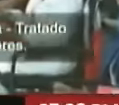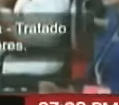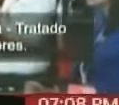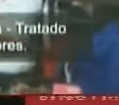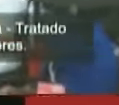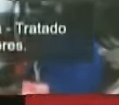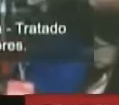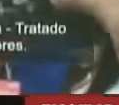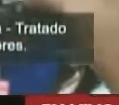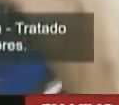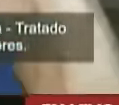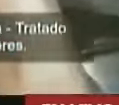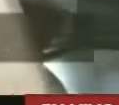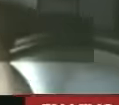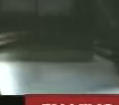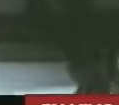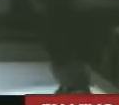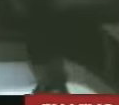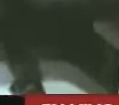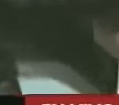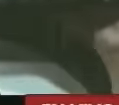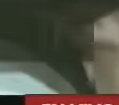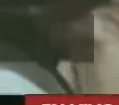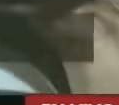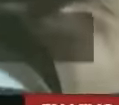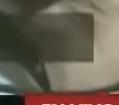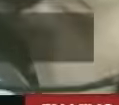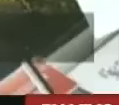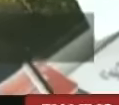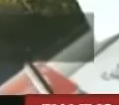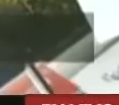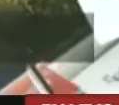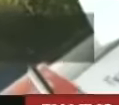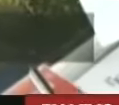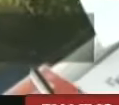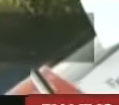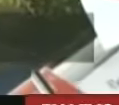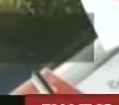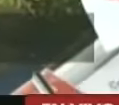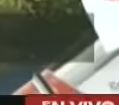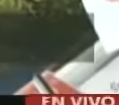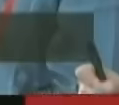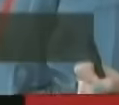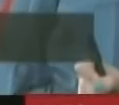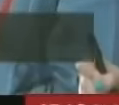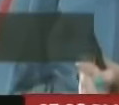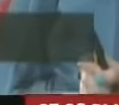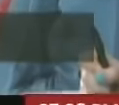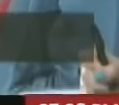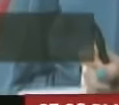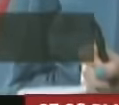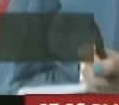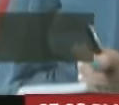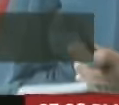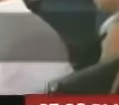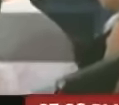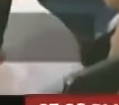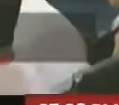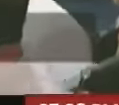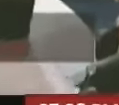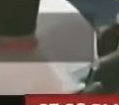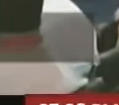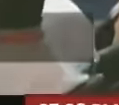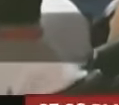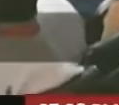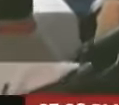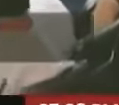en el Palacio de Miraflores. La cumbre concluyó con 7 líneas de acción fijadas para la Agenda Estratégica